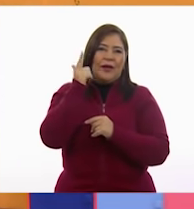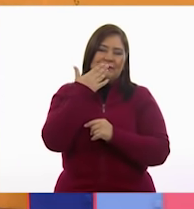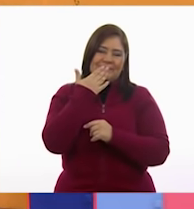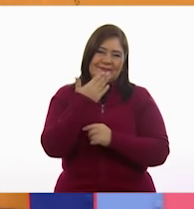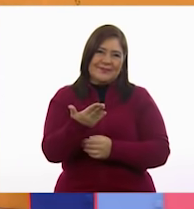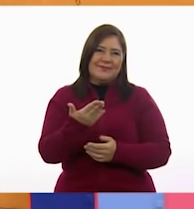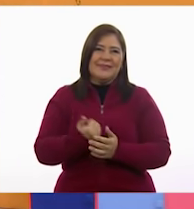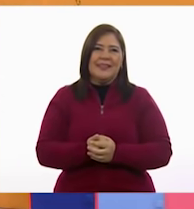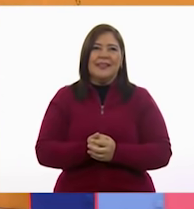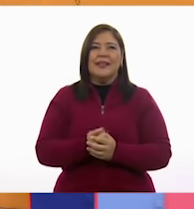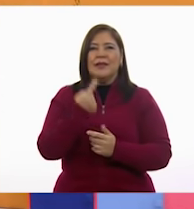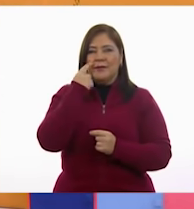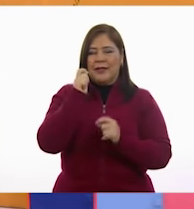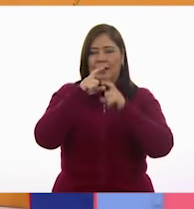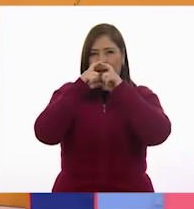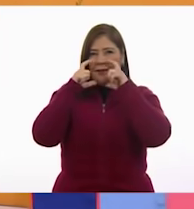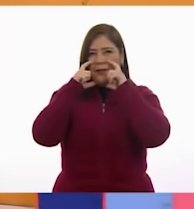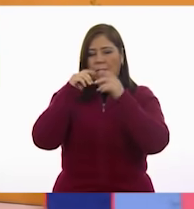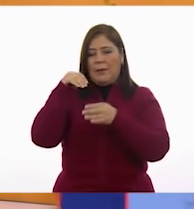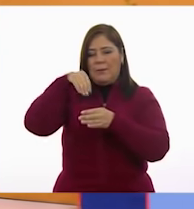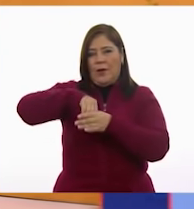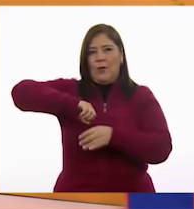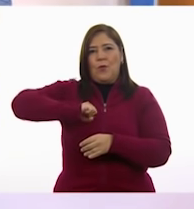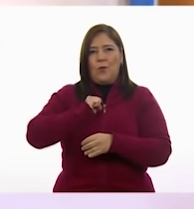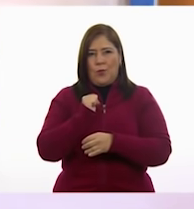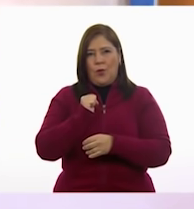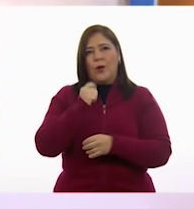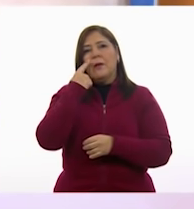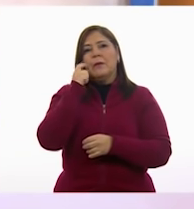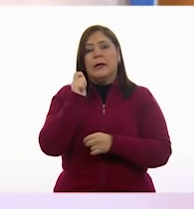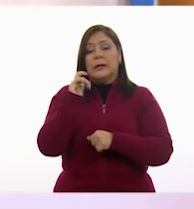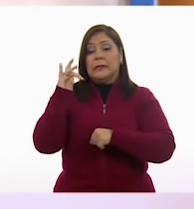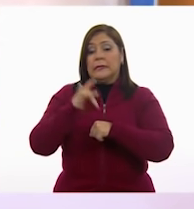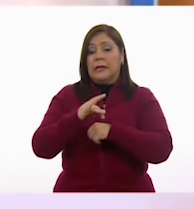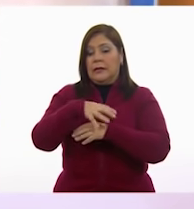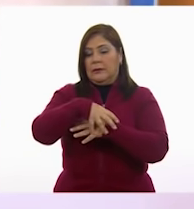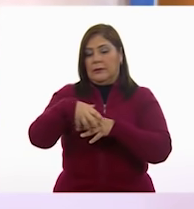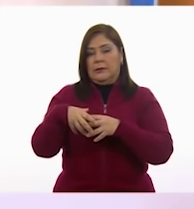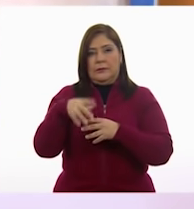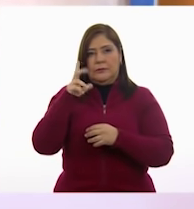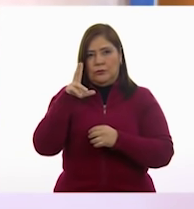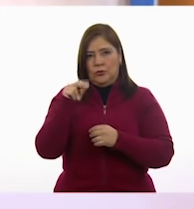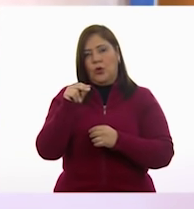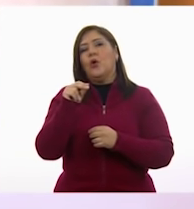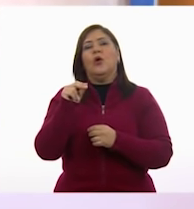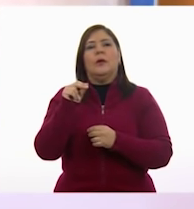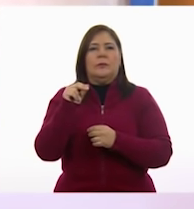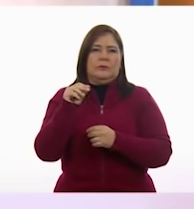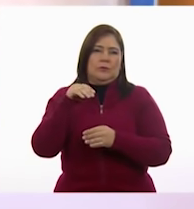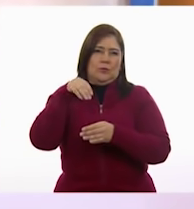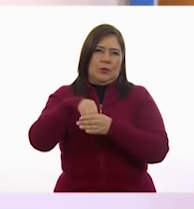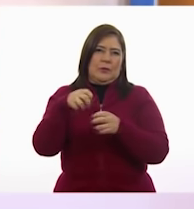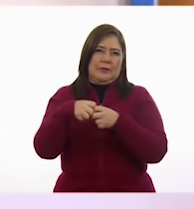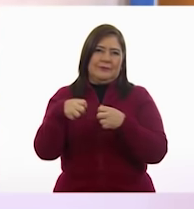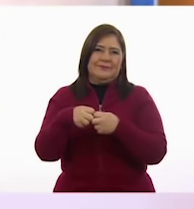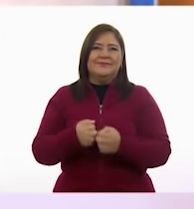bien. Déjame guardar mi cubrebocas, igual procurando no tocarlo del centro y guardarlo en una bolsita.